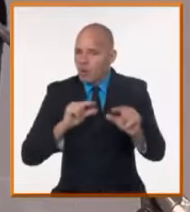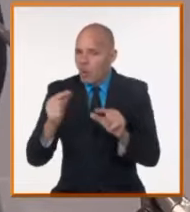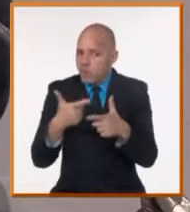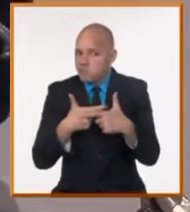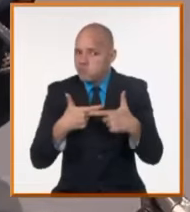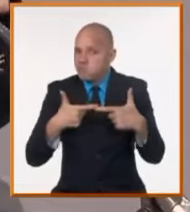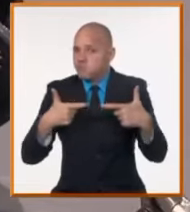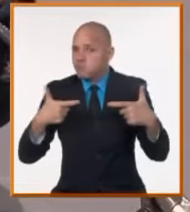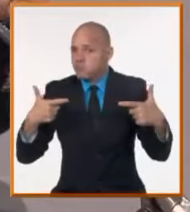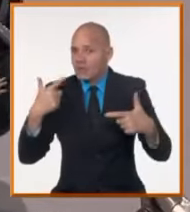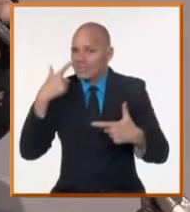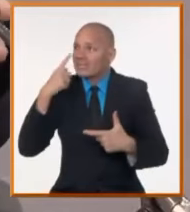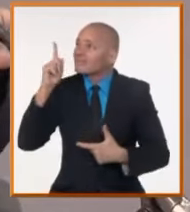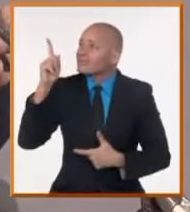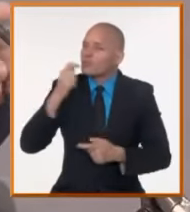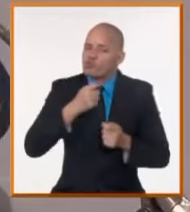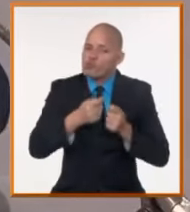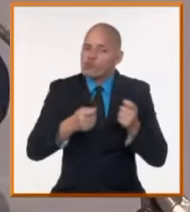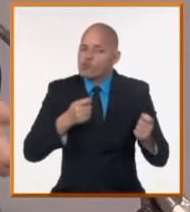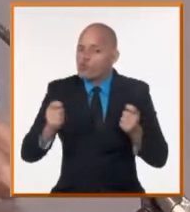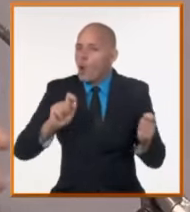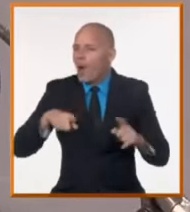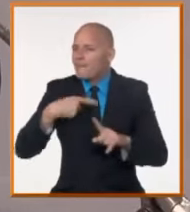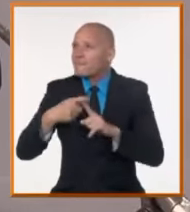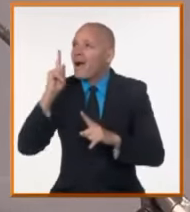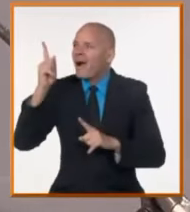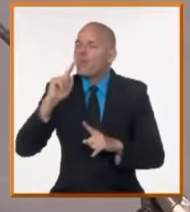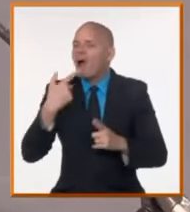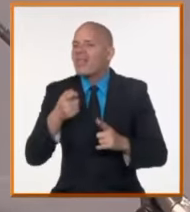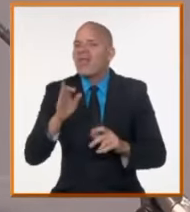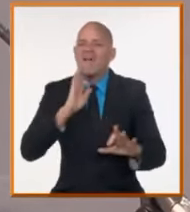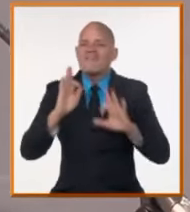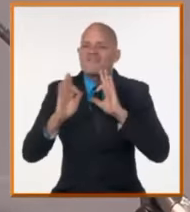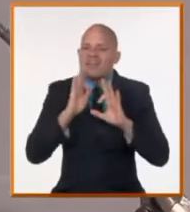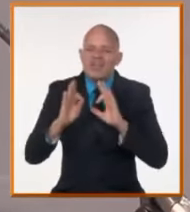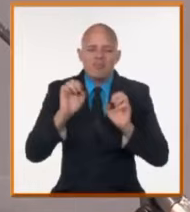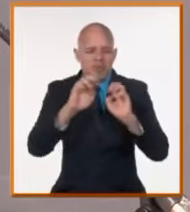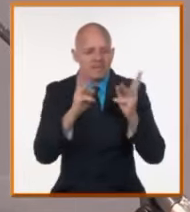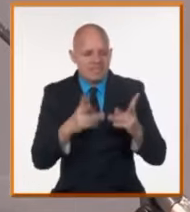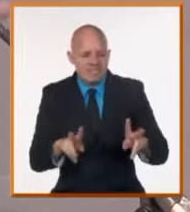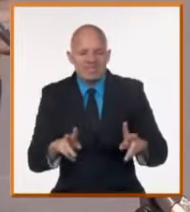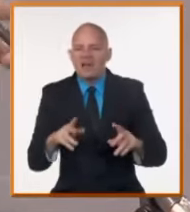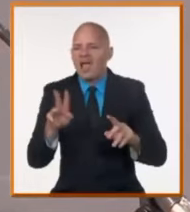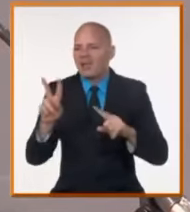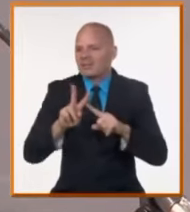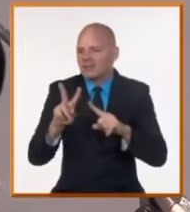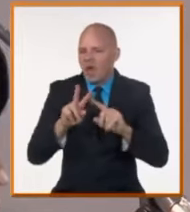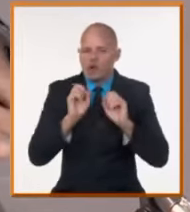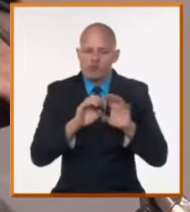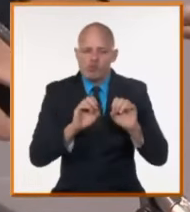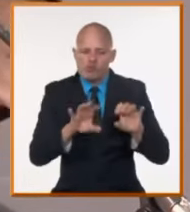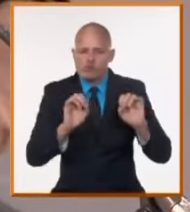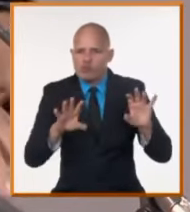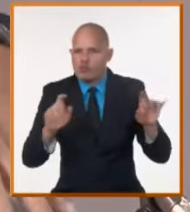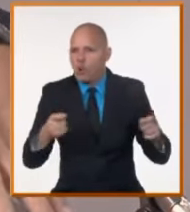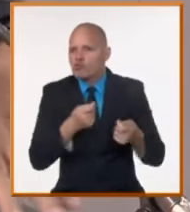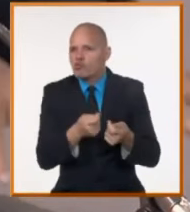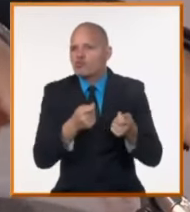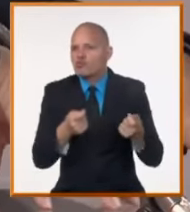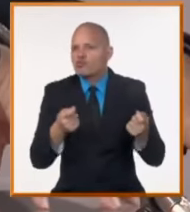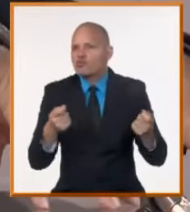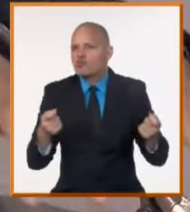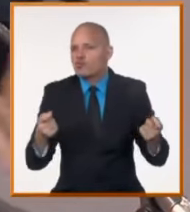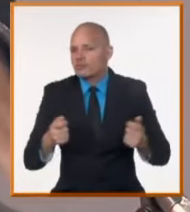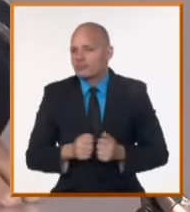intensificado, reforzado de los medios de comunicación convencionales y demás, y es un proceso que ha proseguido hasta el presente, en el cual los